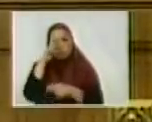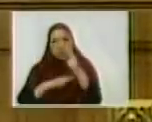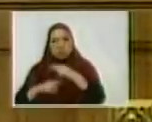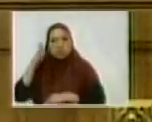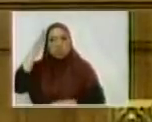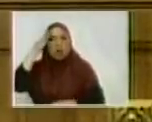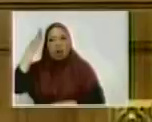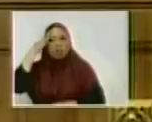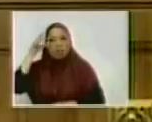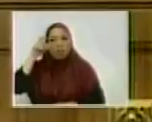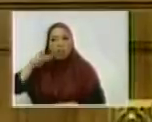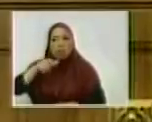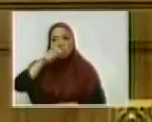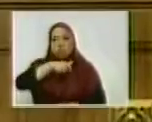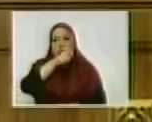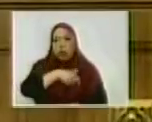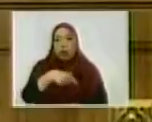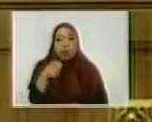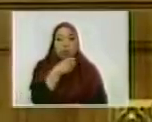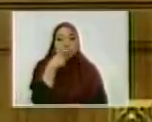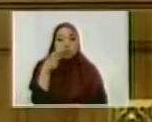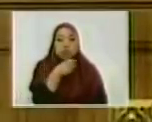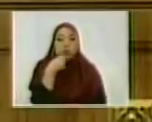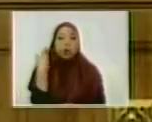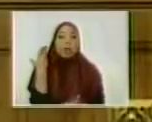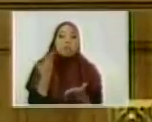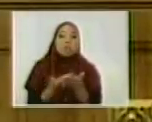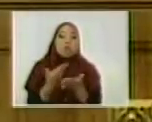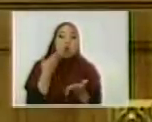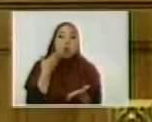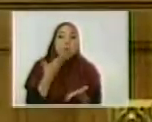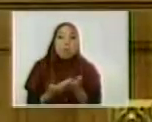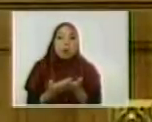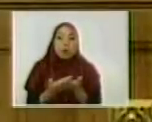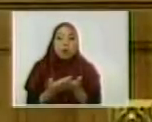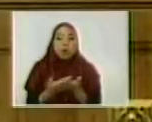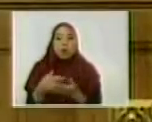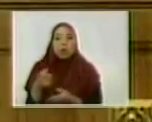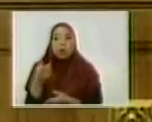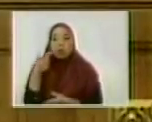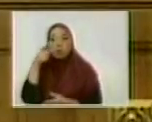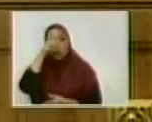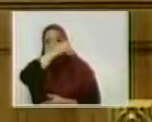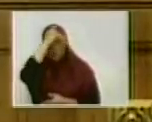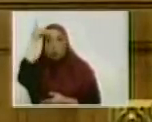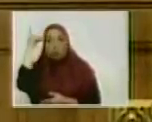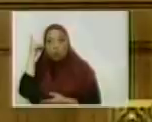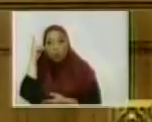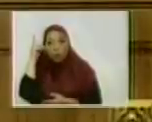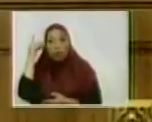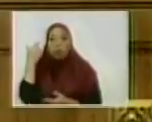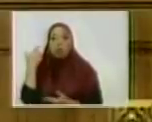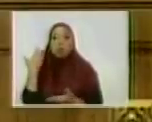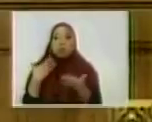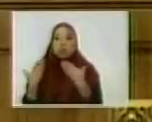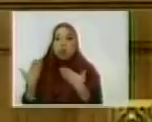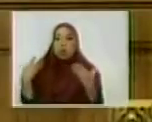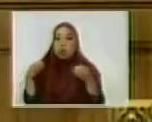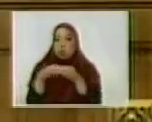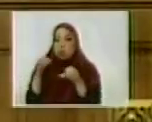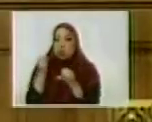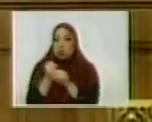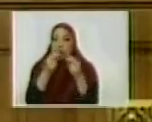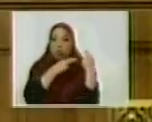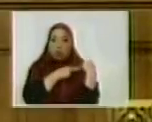popular propuestas. Camarada Diosdado Cabello, junta directiva y pueblo de Venezuela, nosotros hemos recibido propuestas